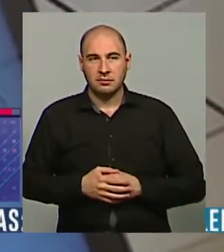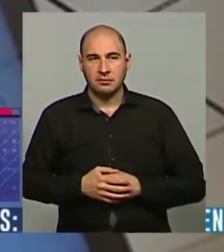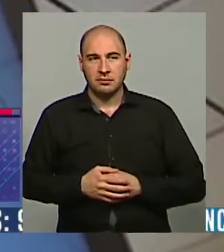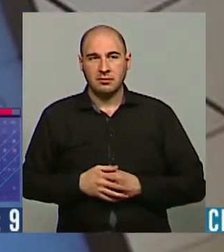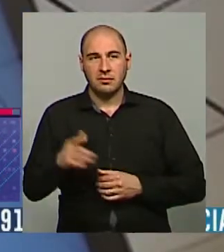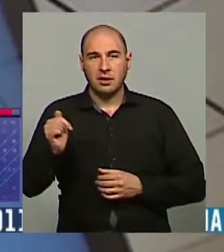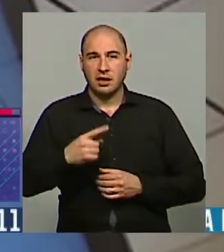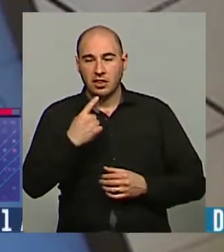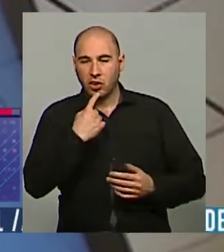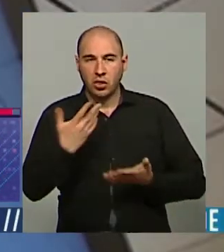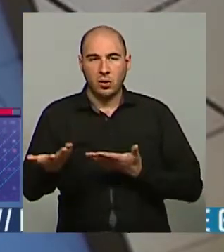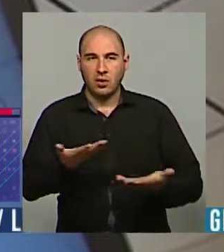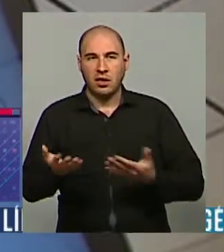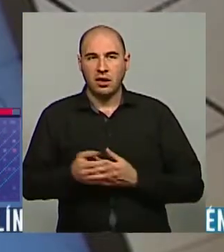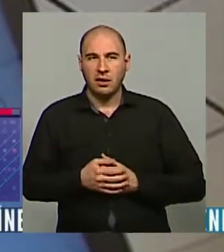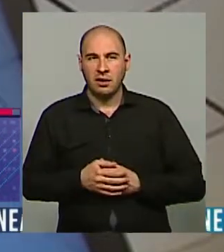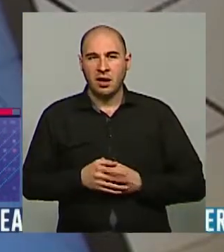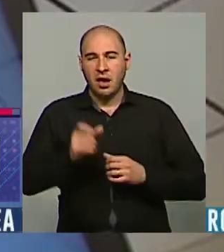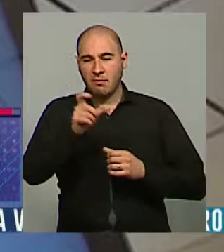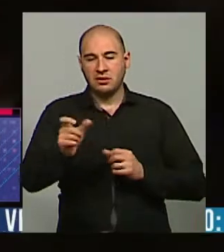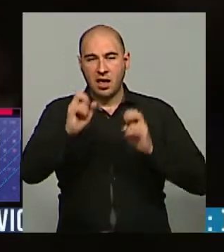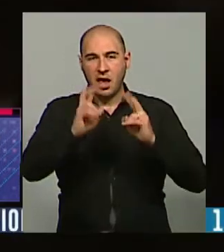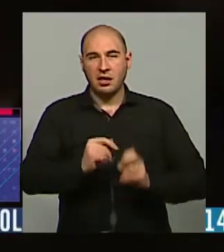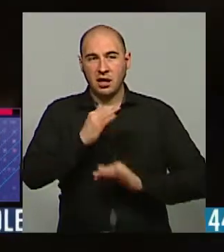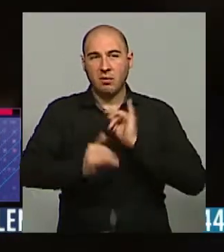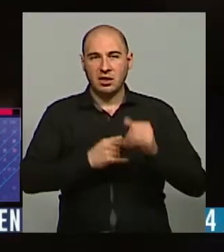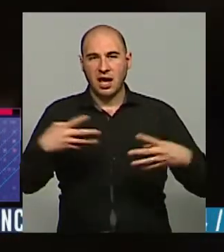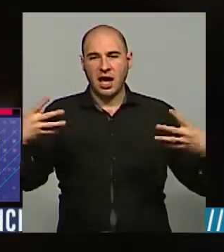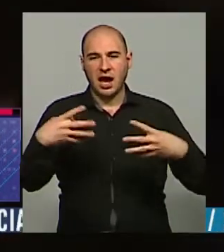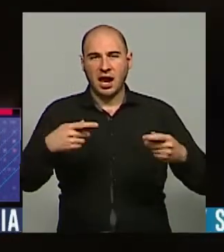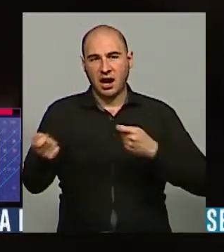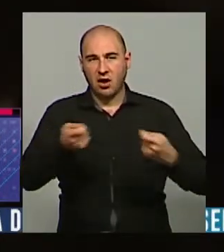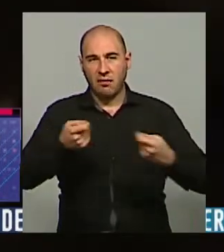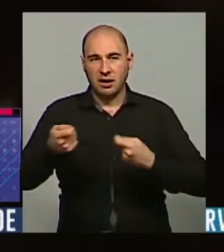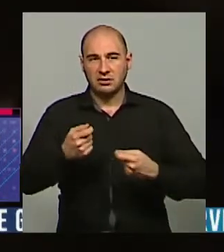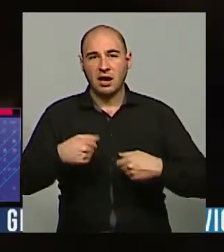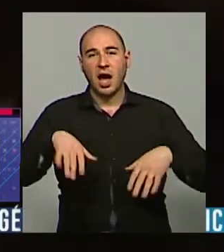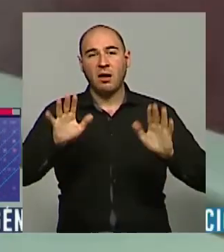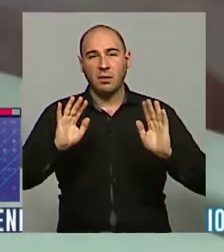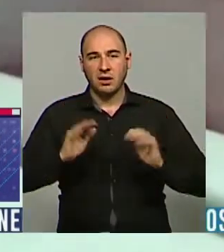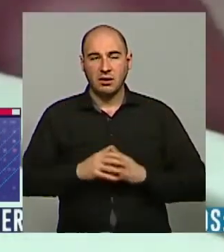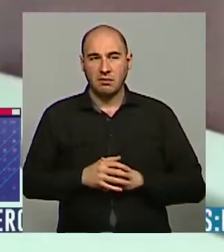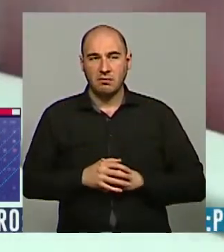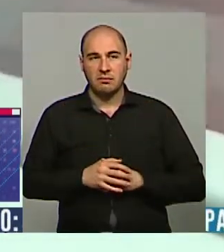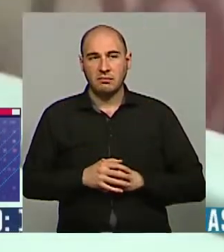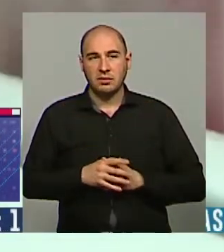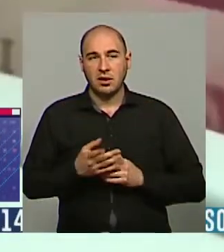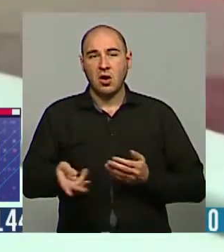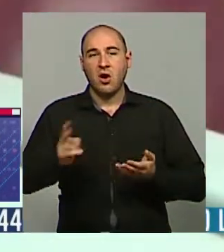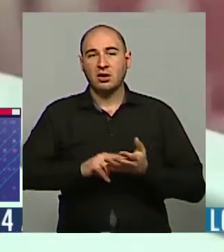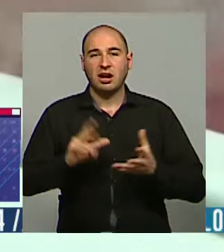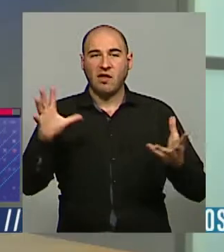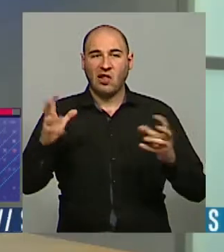una incertidumbre donde los principales analistas dicen que esta guerra comercial podría llevar a una nueva